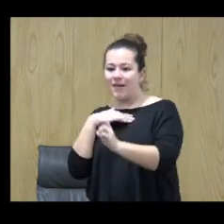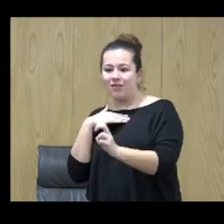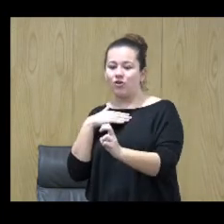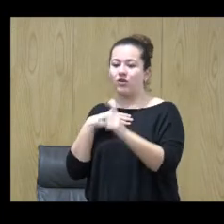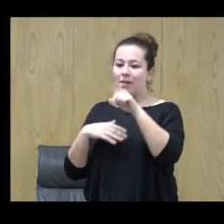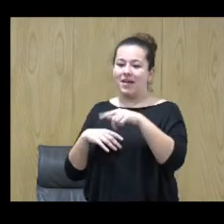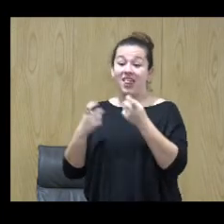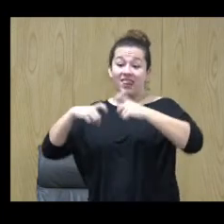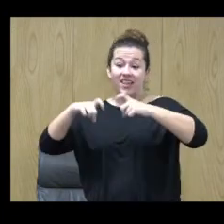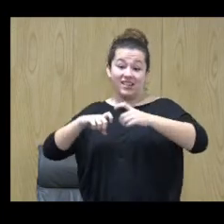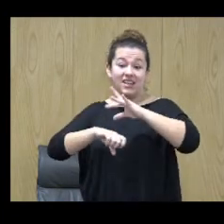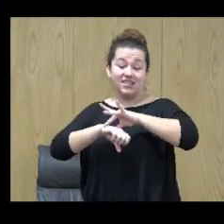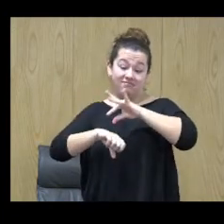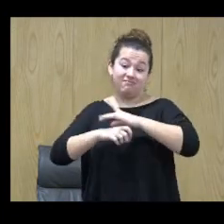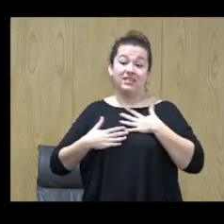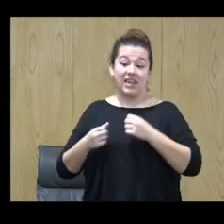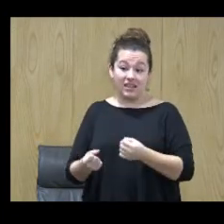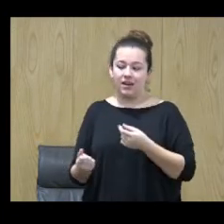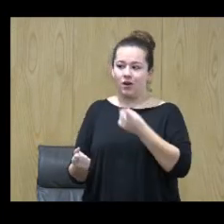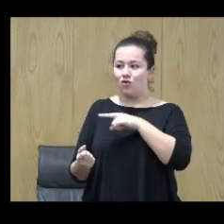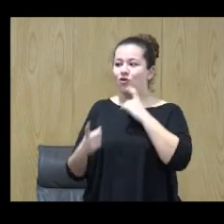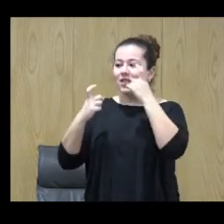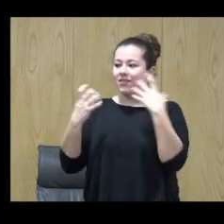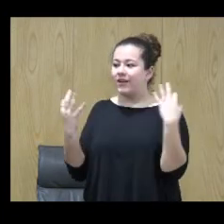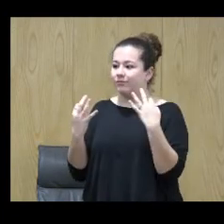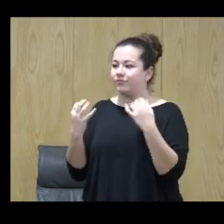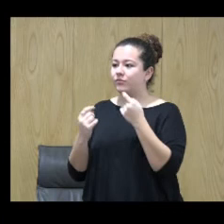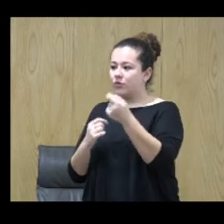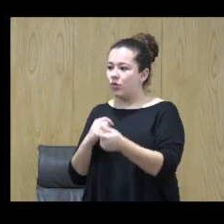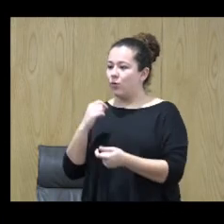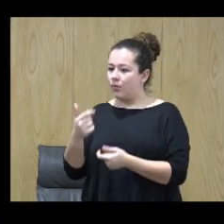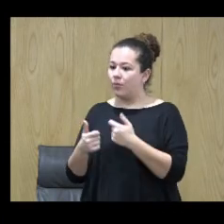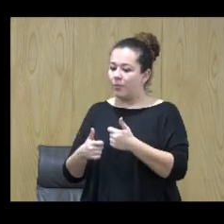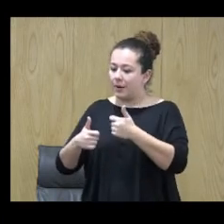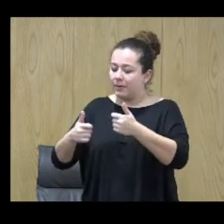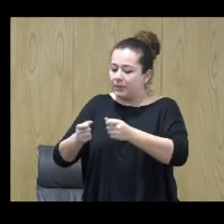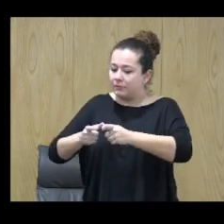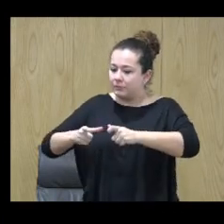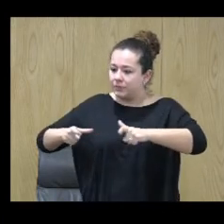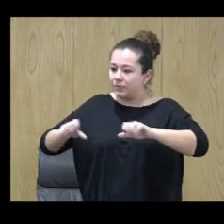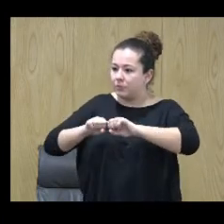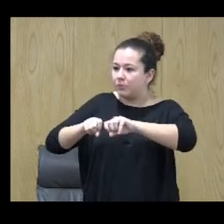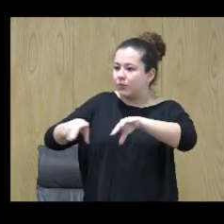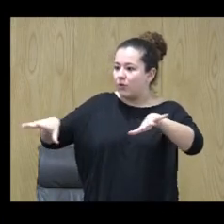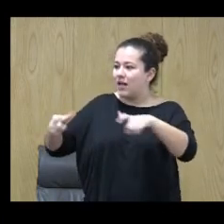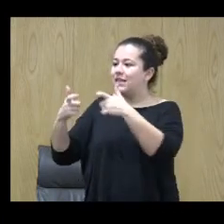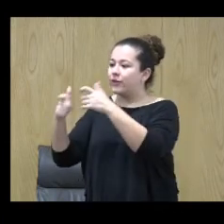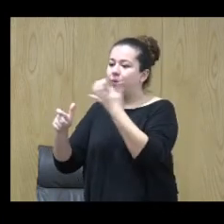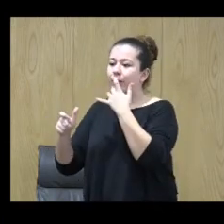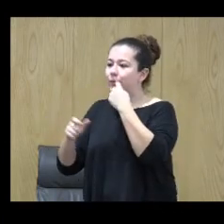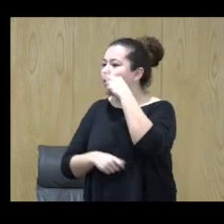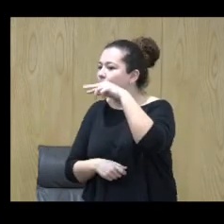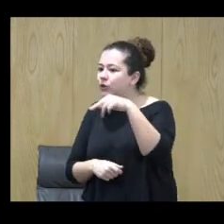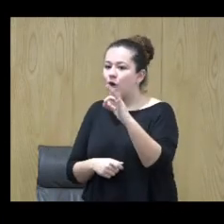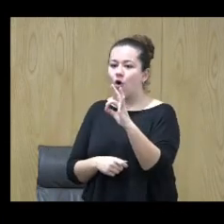citas sanitarias. En todo caso, nosotros intentamos que cada vez más se extienda a sectores como los museos, las obras